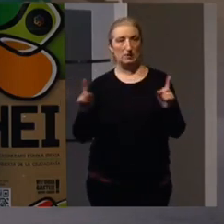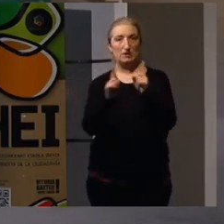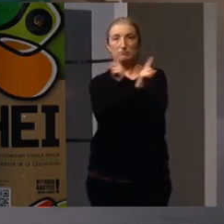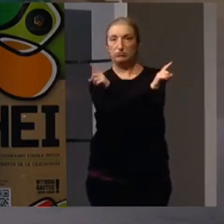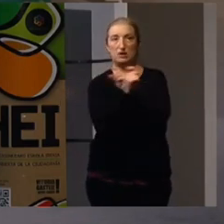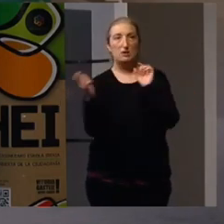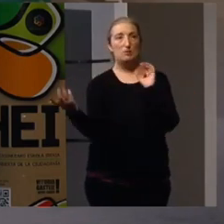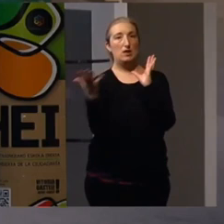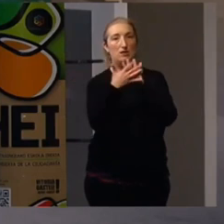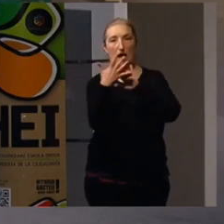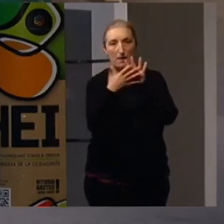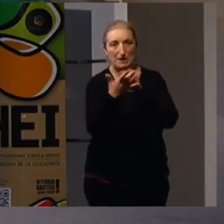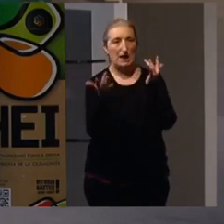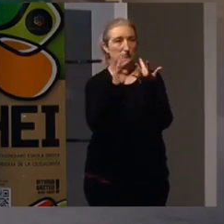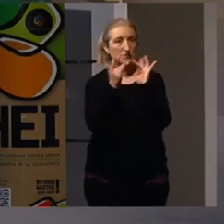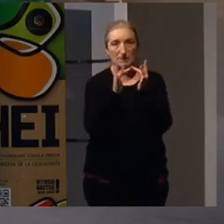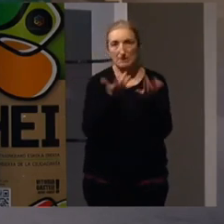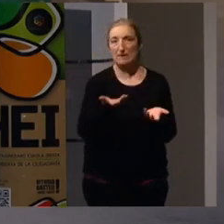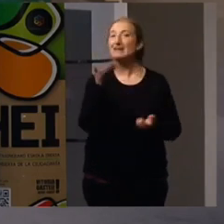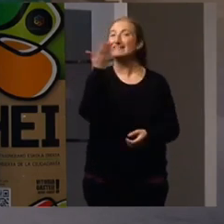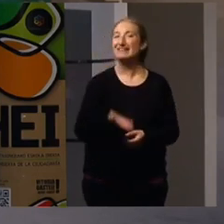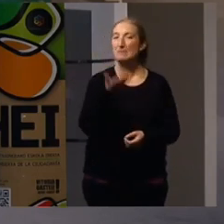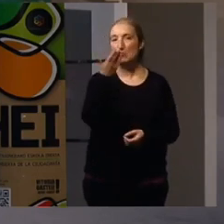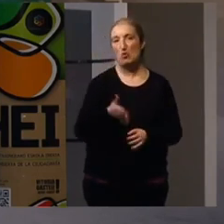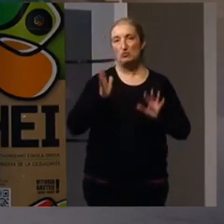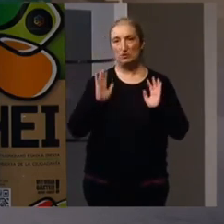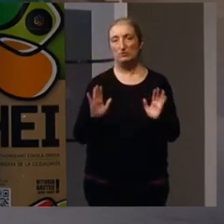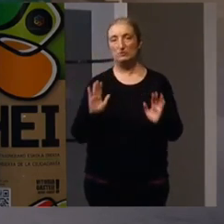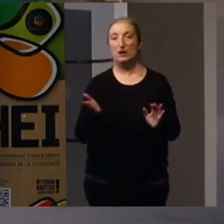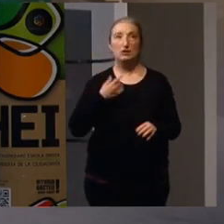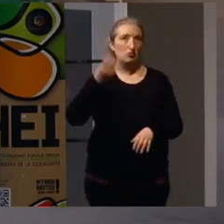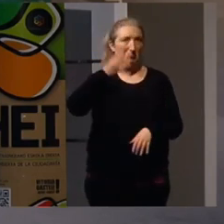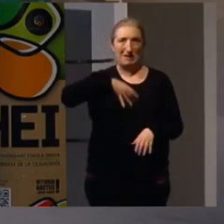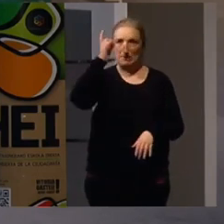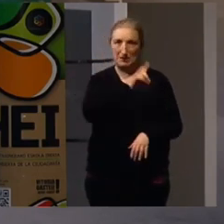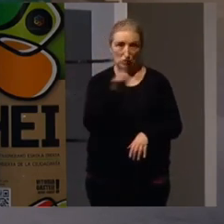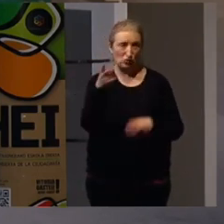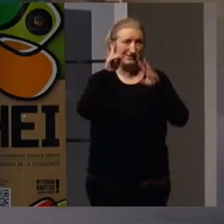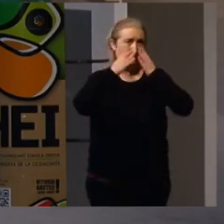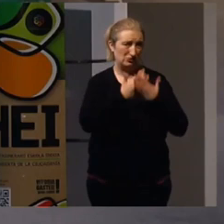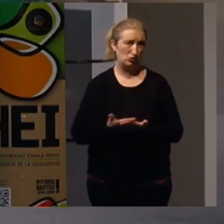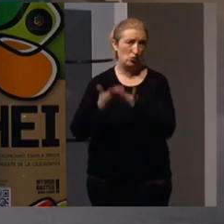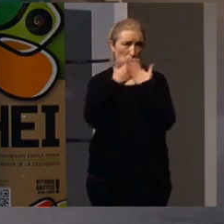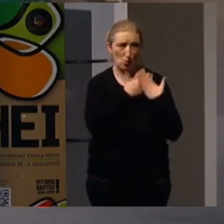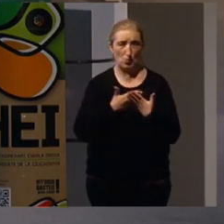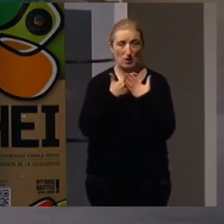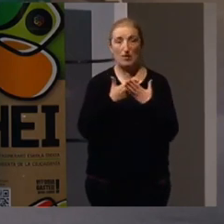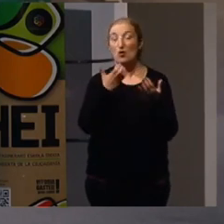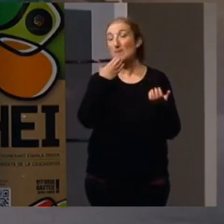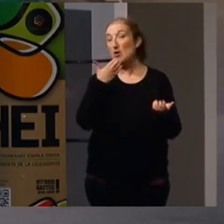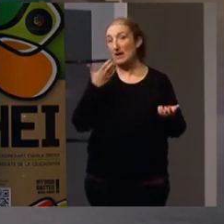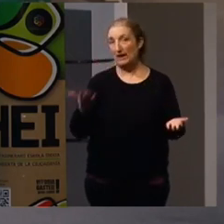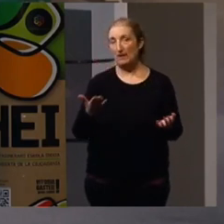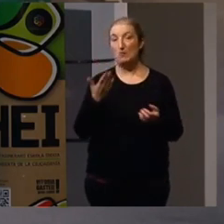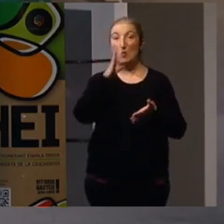encontrarse y puede estar junta, marca una diferencia importante. Esto no es una cosa que me invente yo, de hecho está estudiado que las políticas, o sea, por